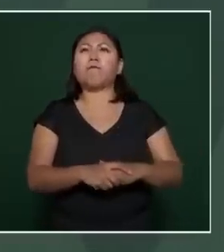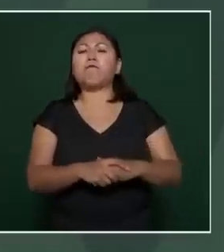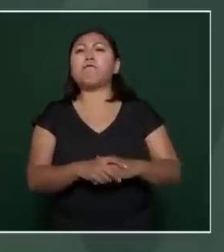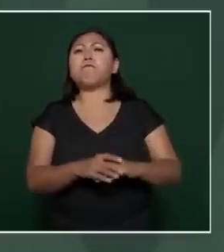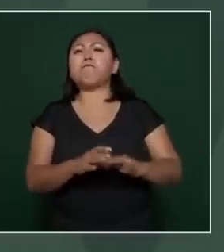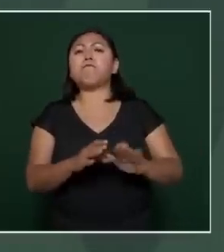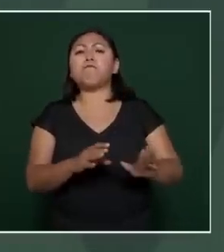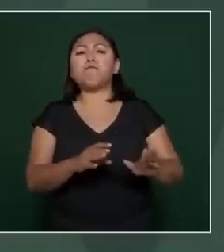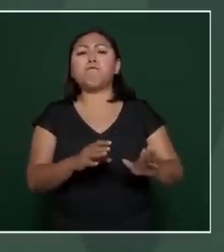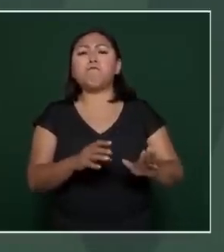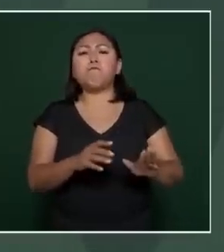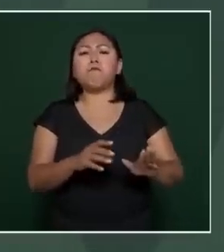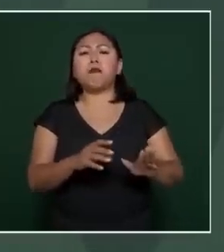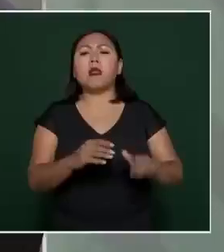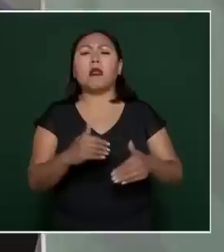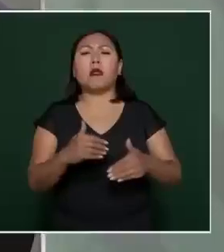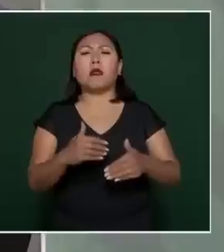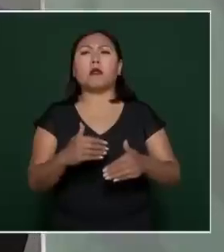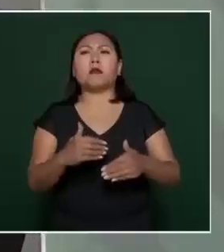llevó a cabo